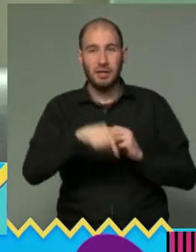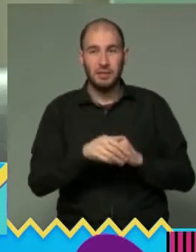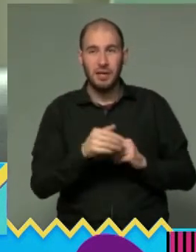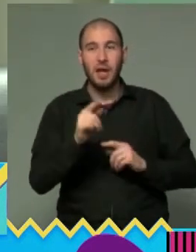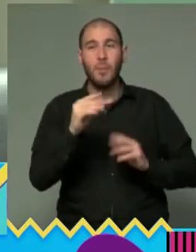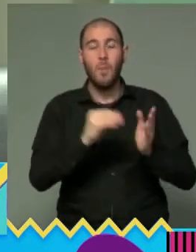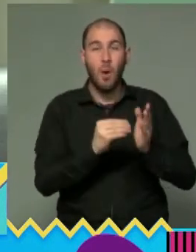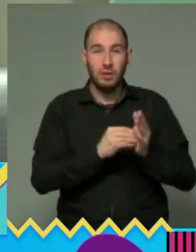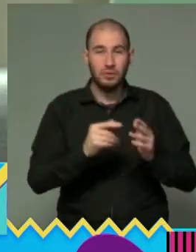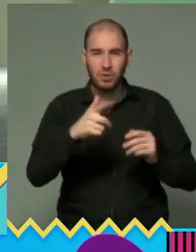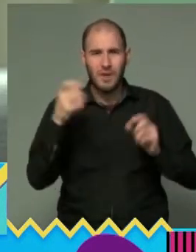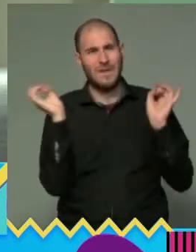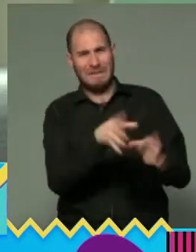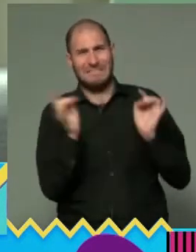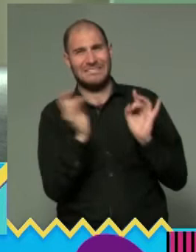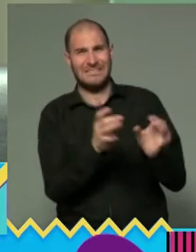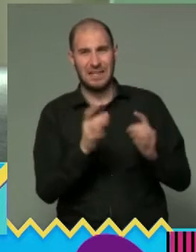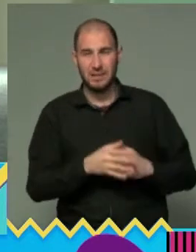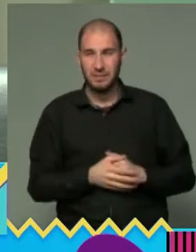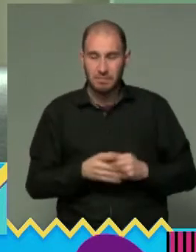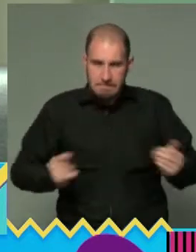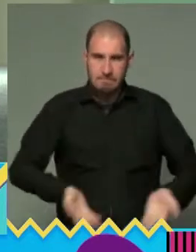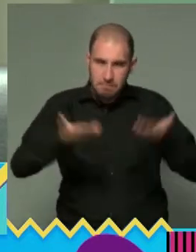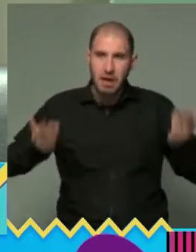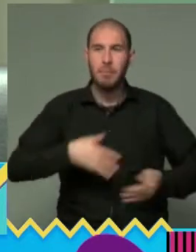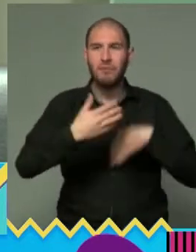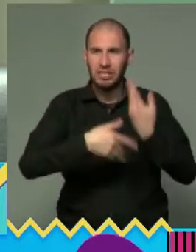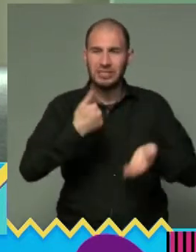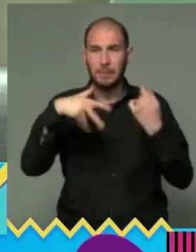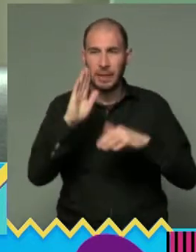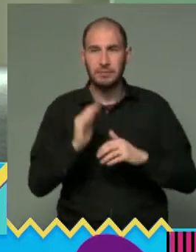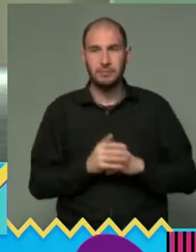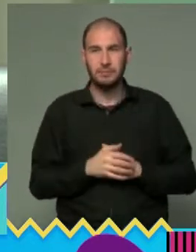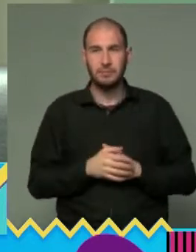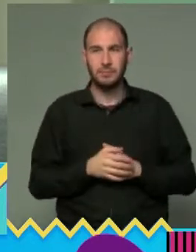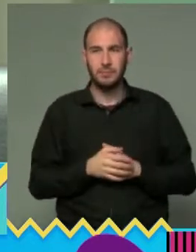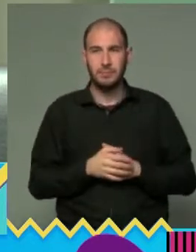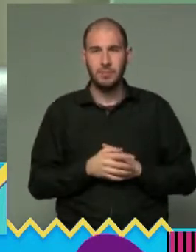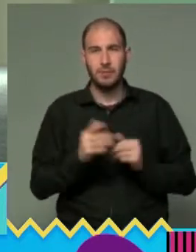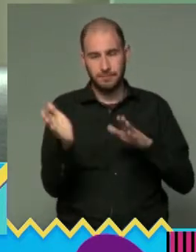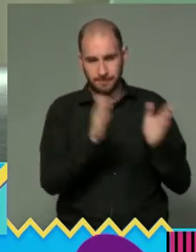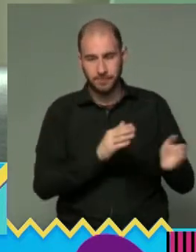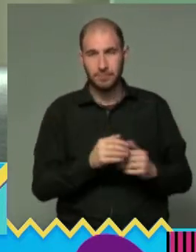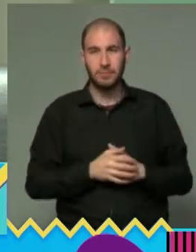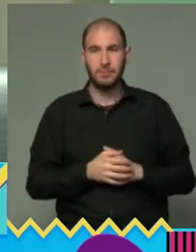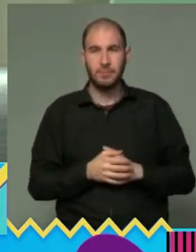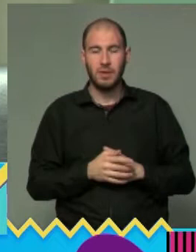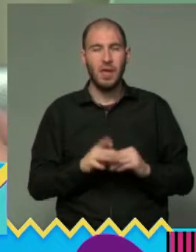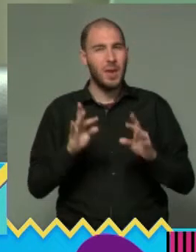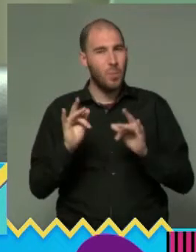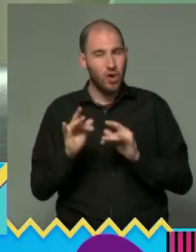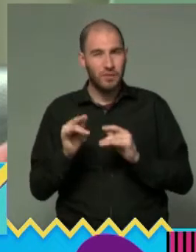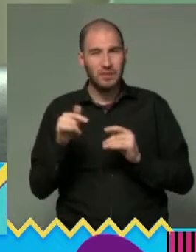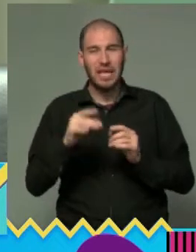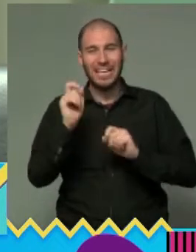momentos de linchamiento público, que entonces envalentona este tipo de cuestiones. Eso por un lado. Es difícil tenerlo de